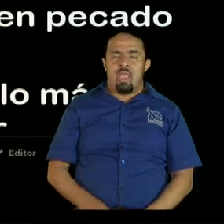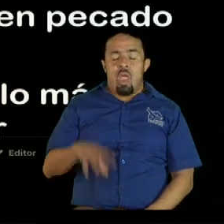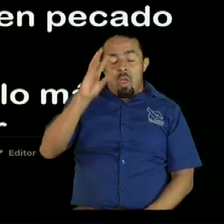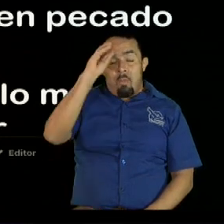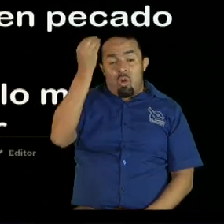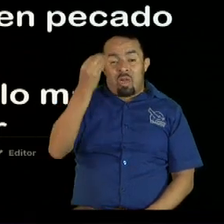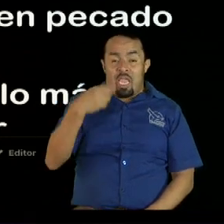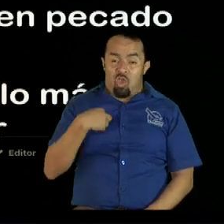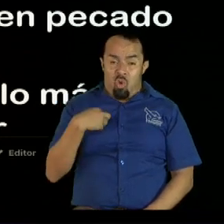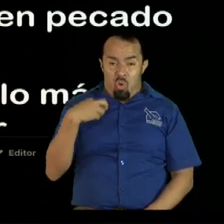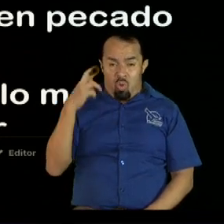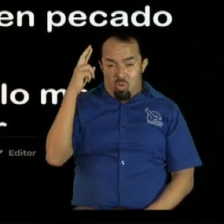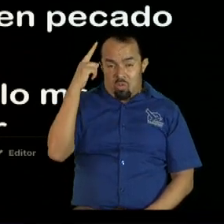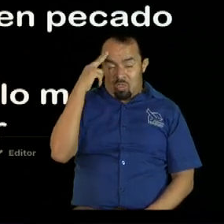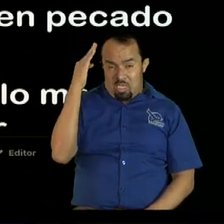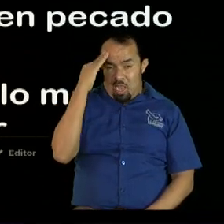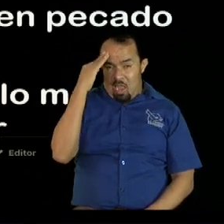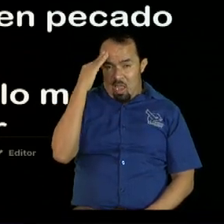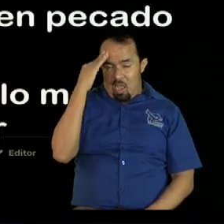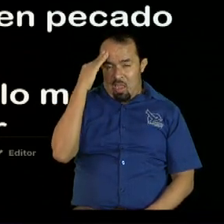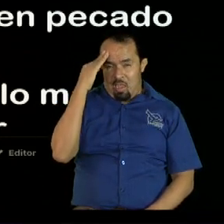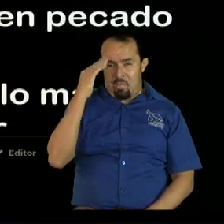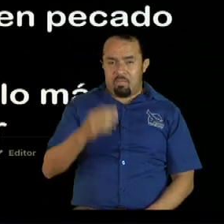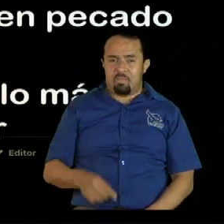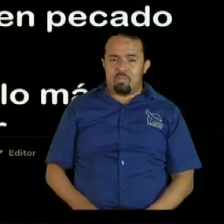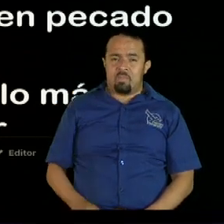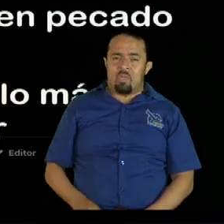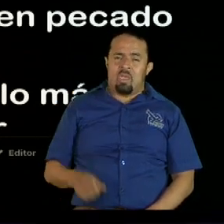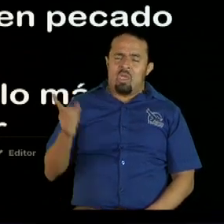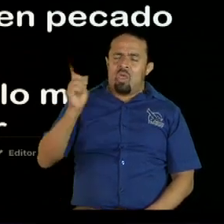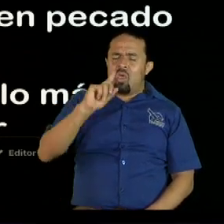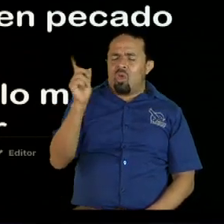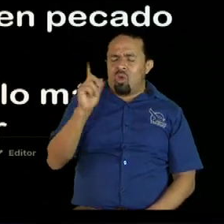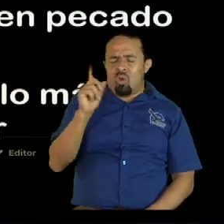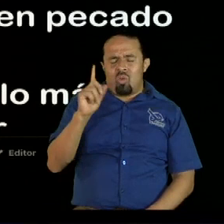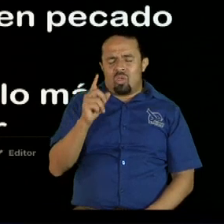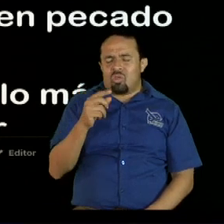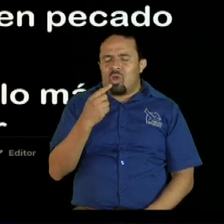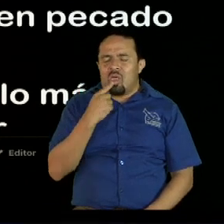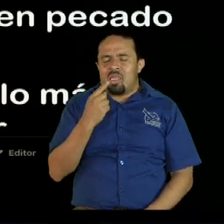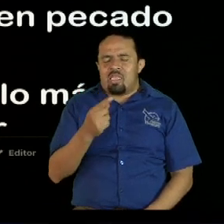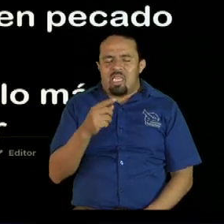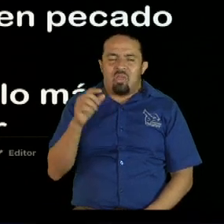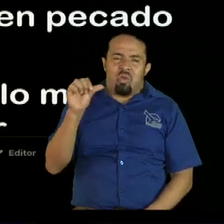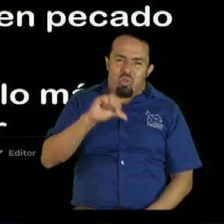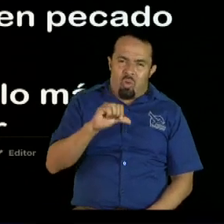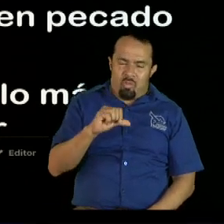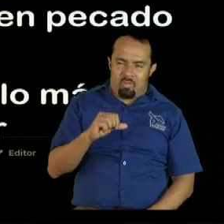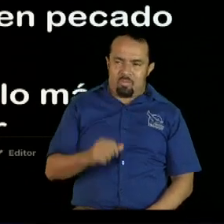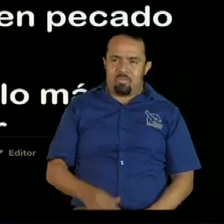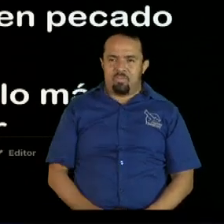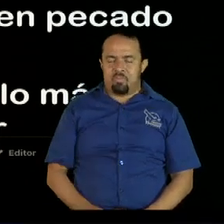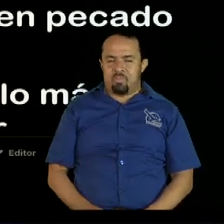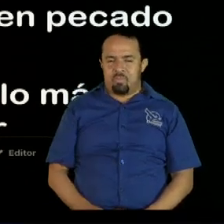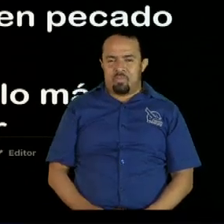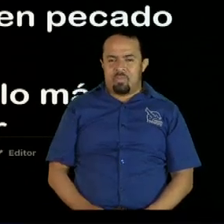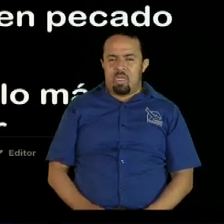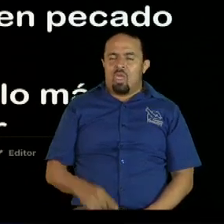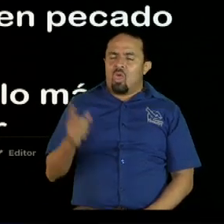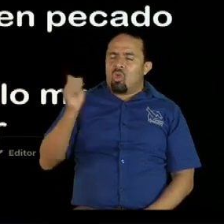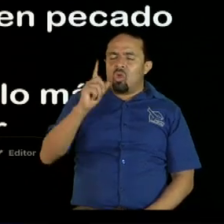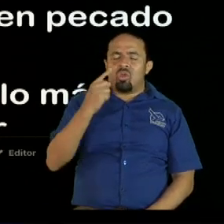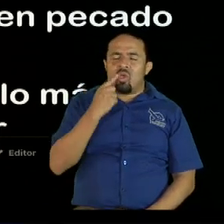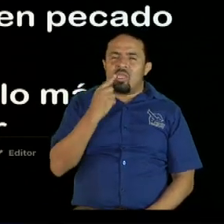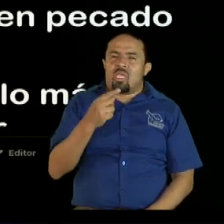Porque yo reconozco. Yo no me estoy justificando que ella fue la que se me ofreció. Yo no me